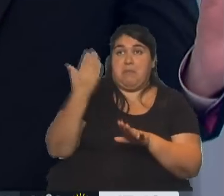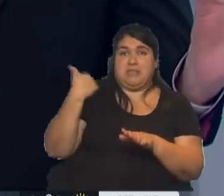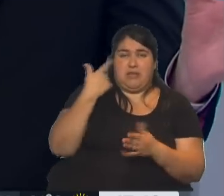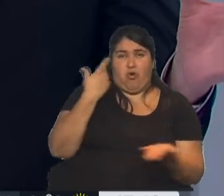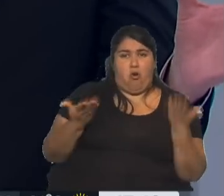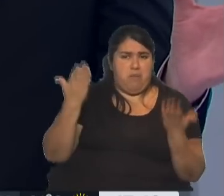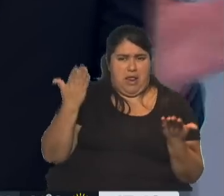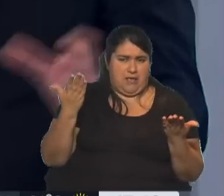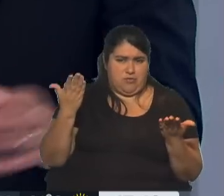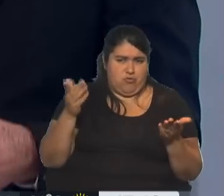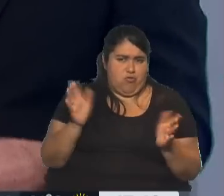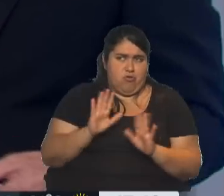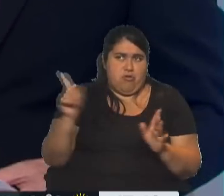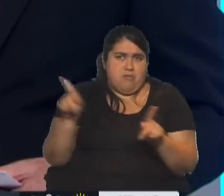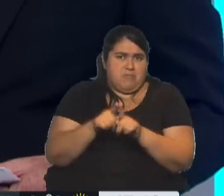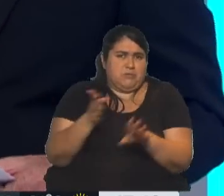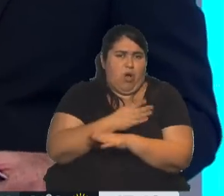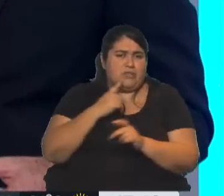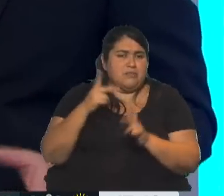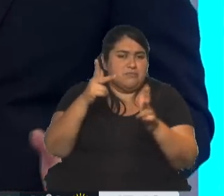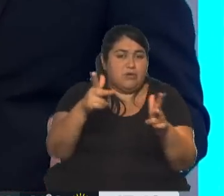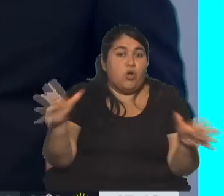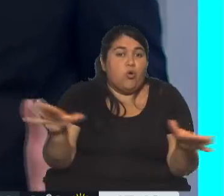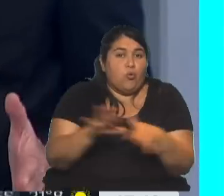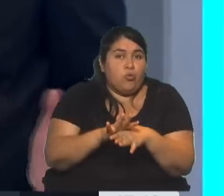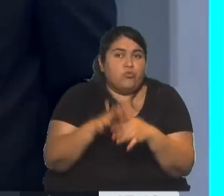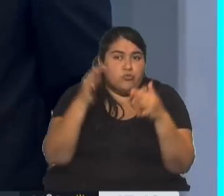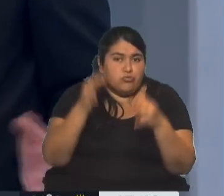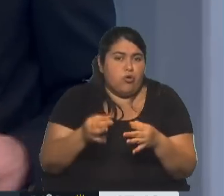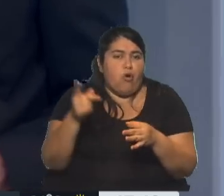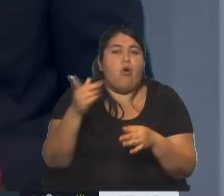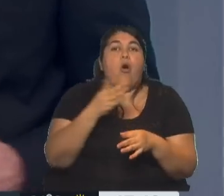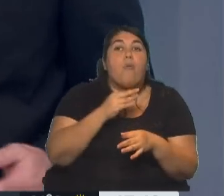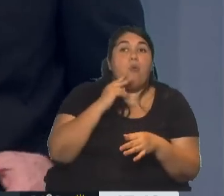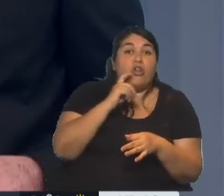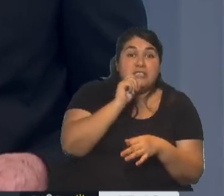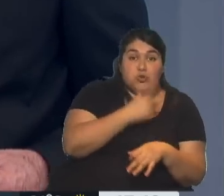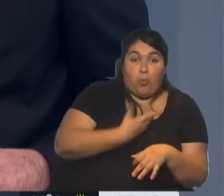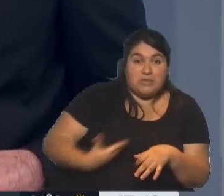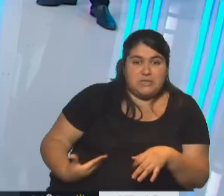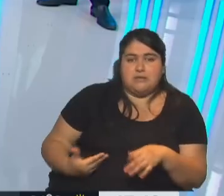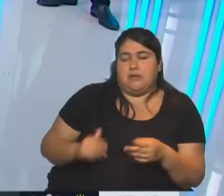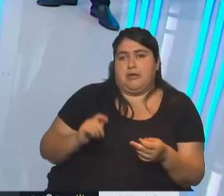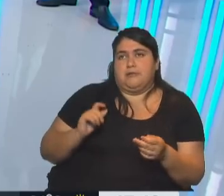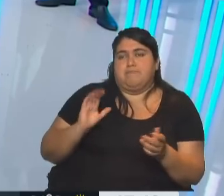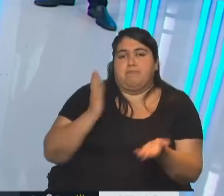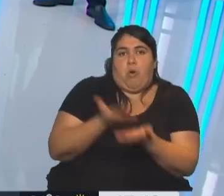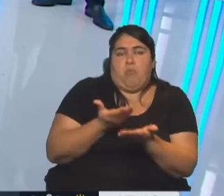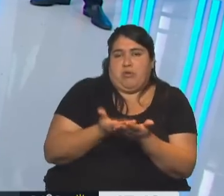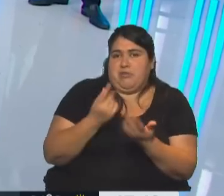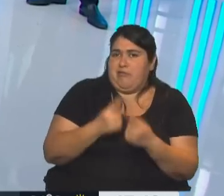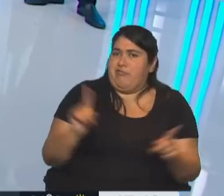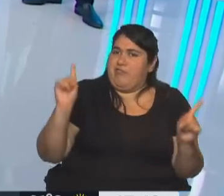fue prácticamente lo que dijo él. Sí, y que generó que sea un plebiscito al gobierno de Gabriel Boric y no para cambiar la Constitución. Correcto. Bueno, pero el tema es que la